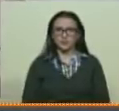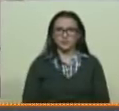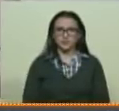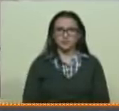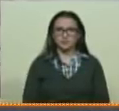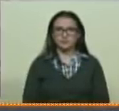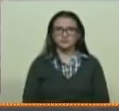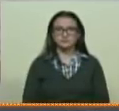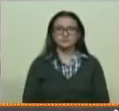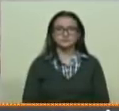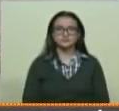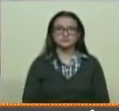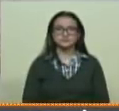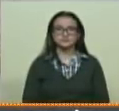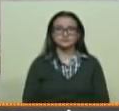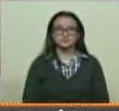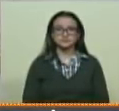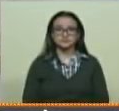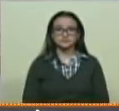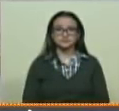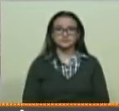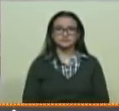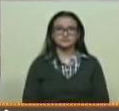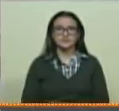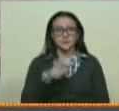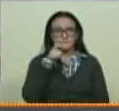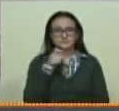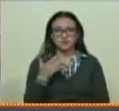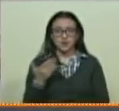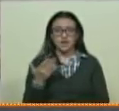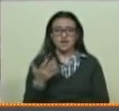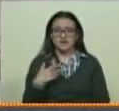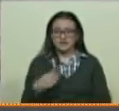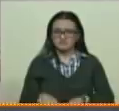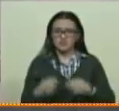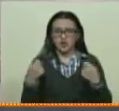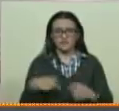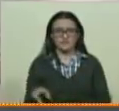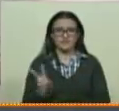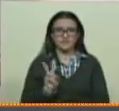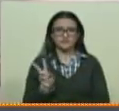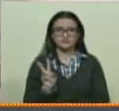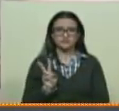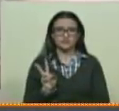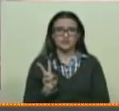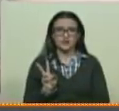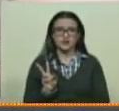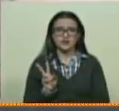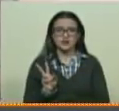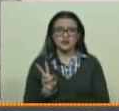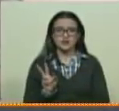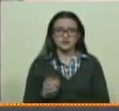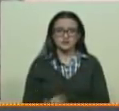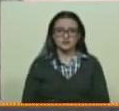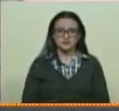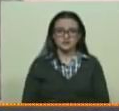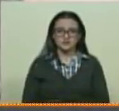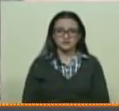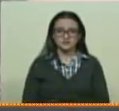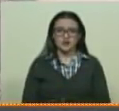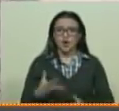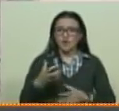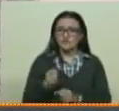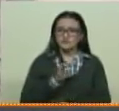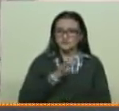los que como estos vulneren la integridad de esta patria, vulneren la confianza que el presidente